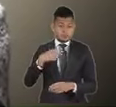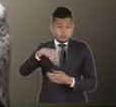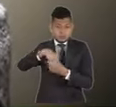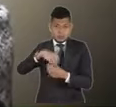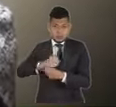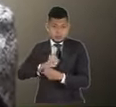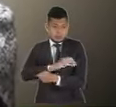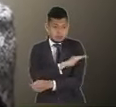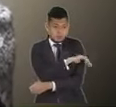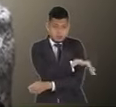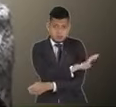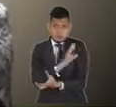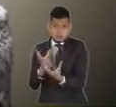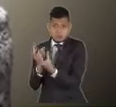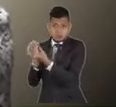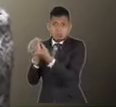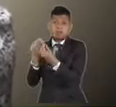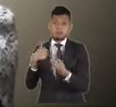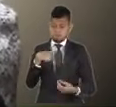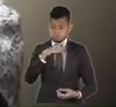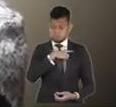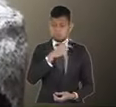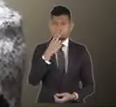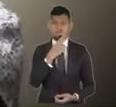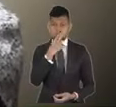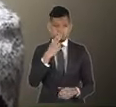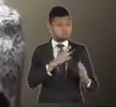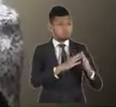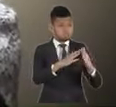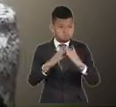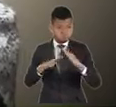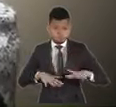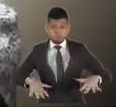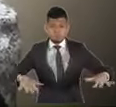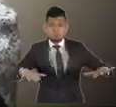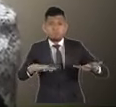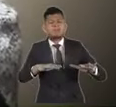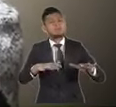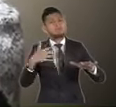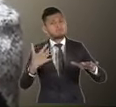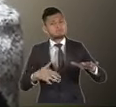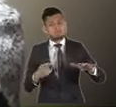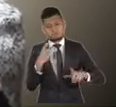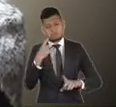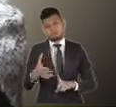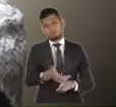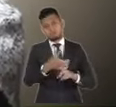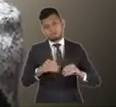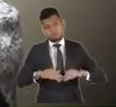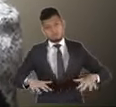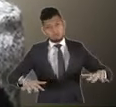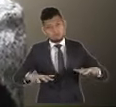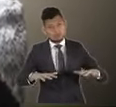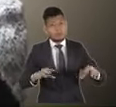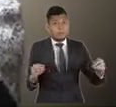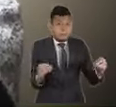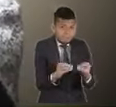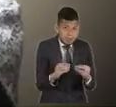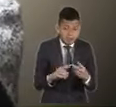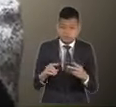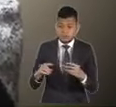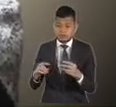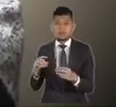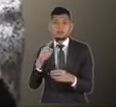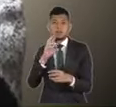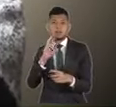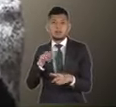hábitat es proteger nuestro territorio, así como proteger uno de los